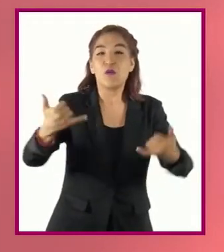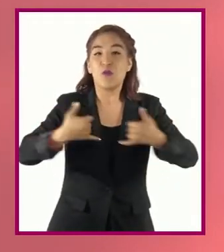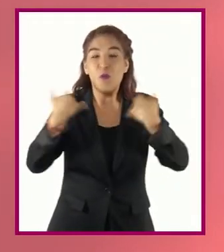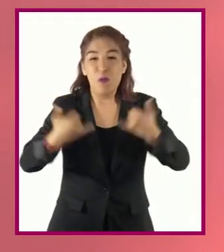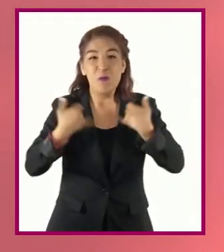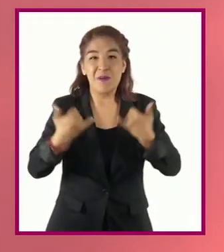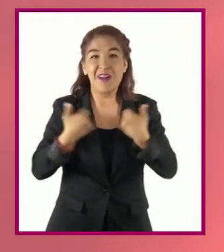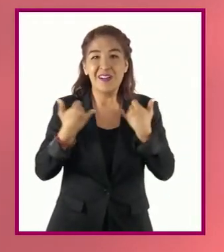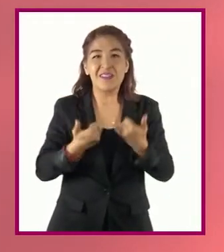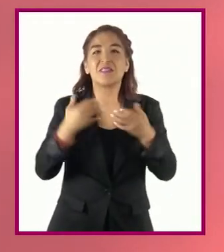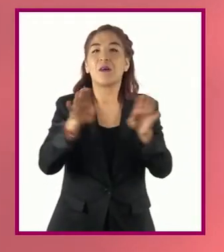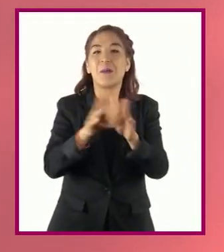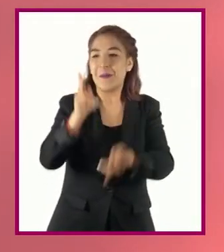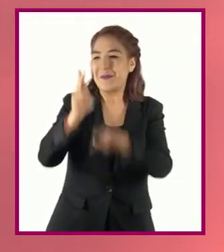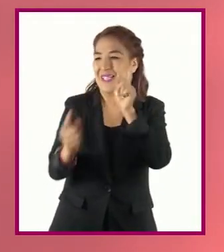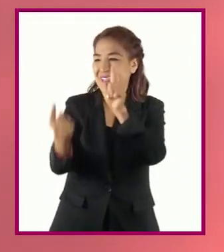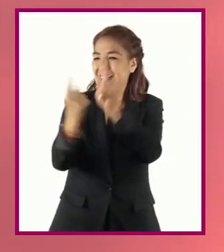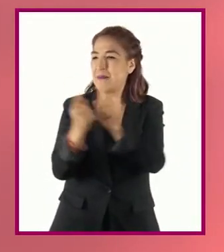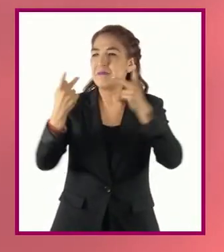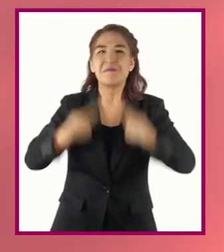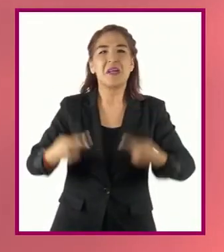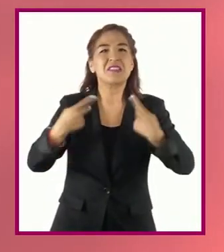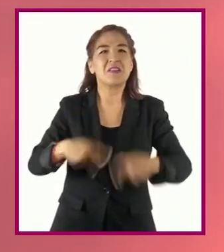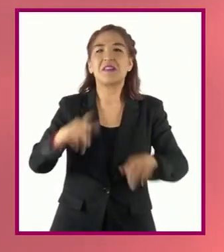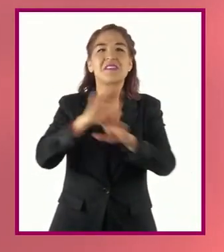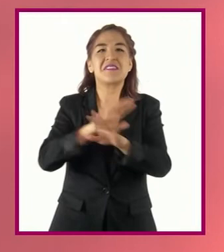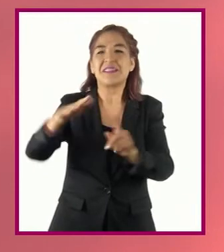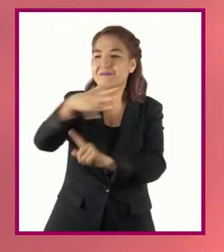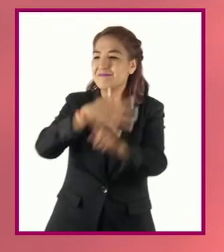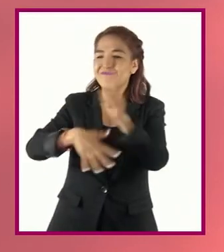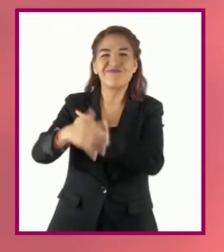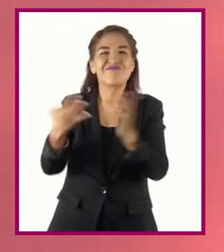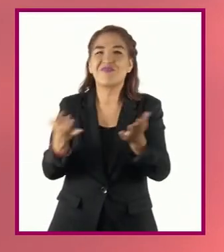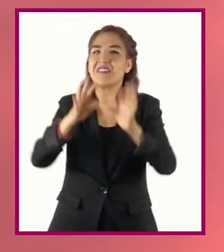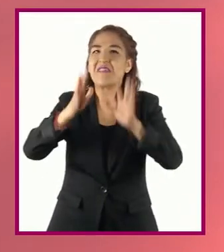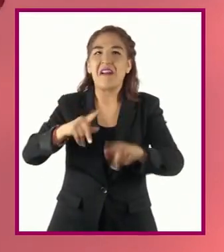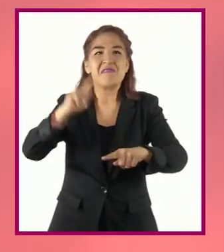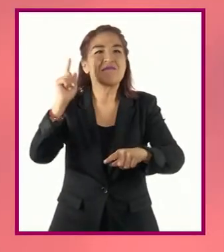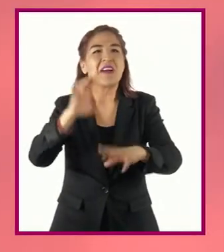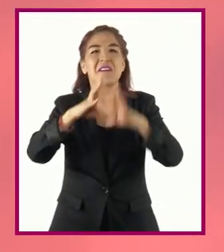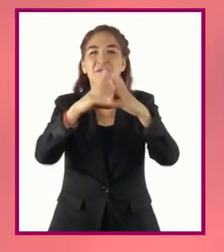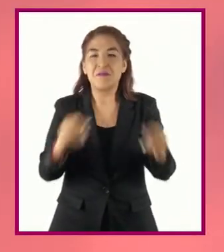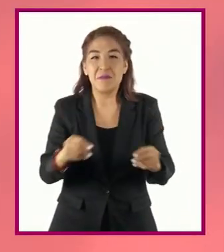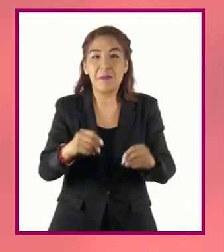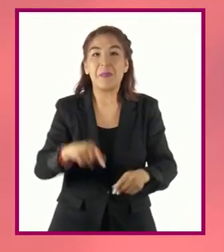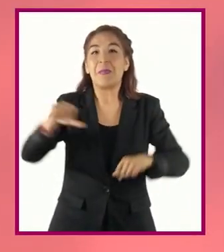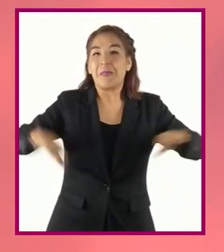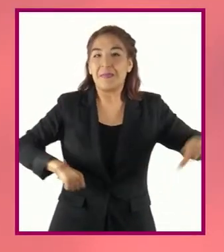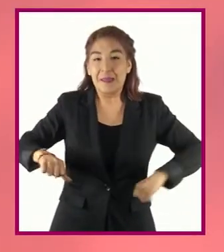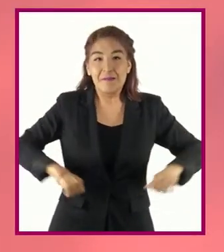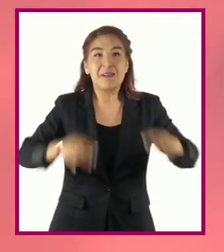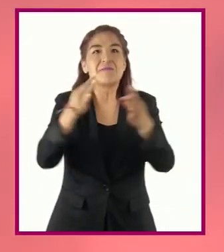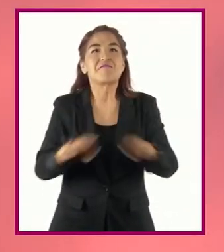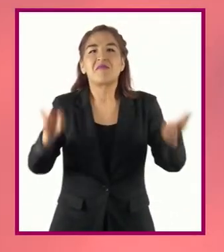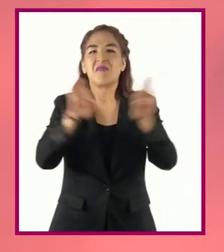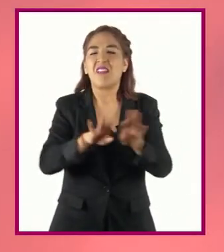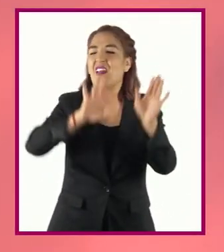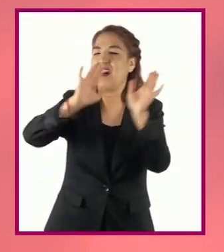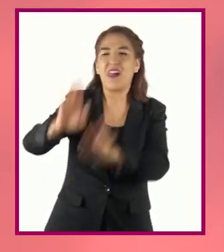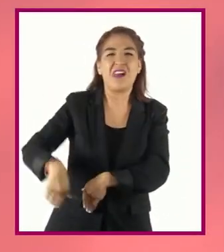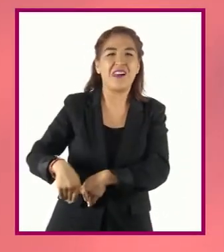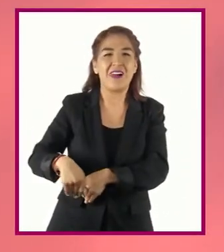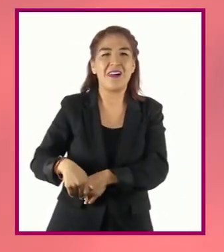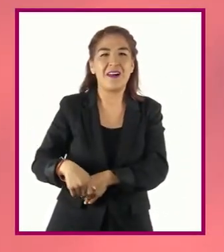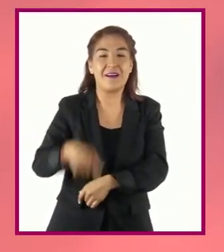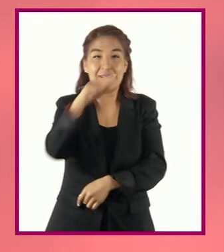de conversar de forma directa con las personas que les rodean y dejan de hacer actividades importantes. Según el